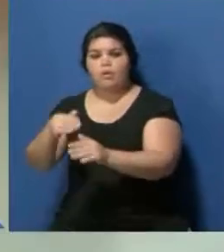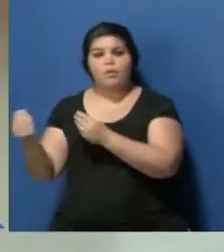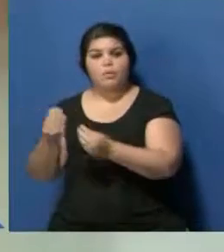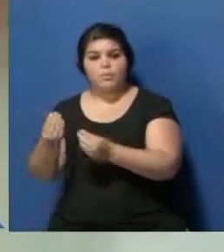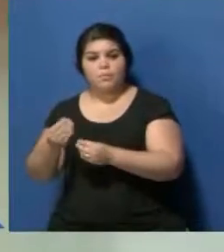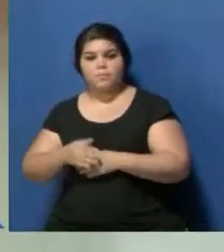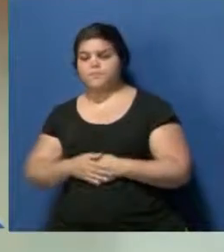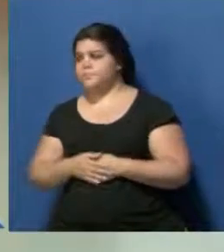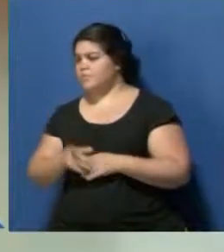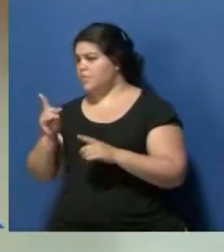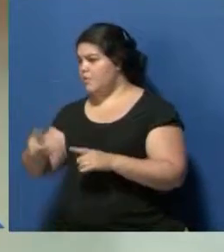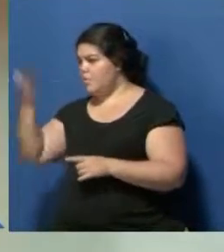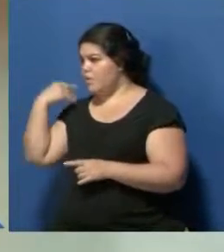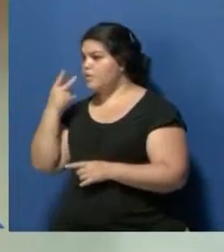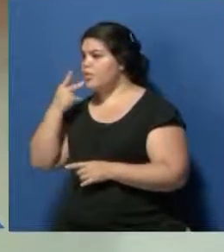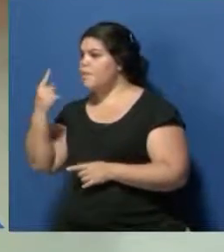como la que ocurrió en 2001?